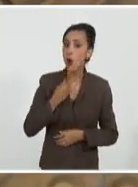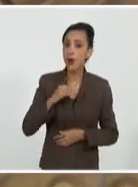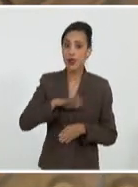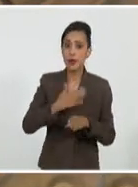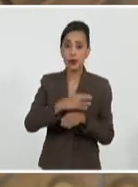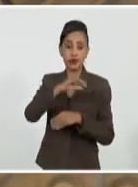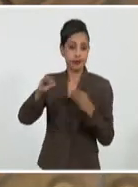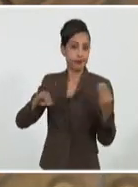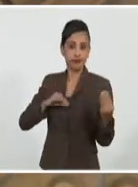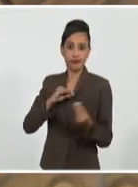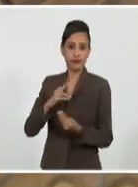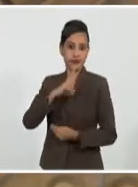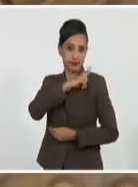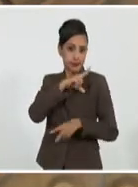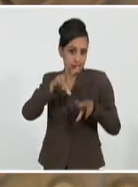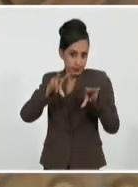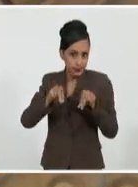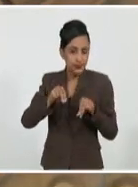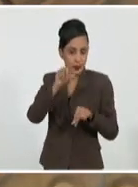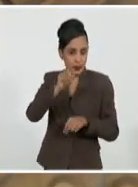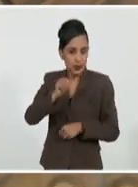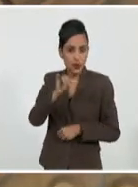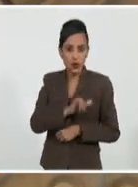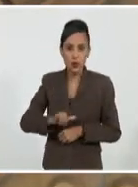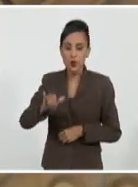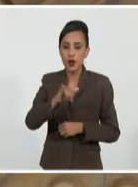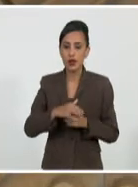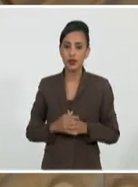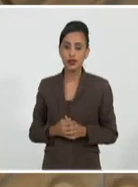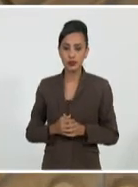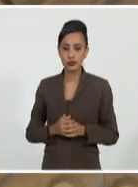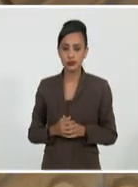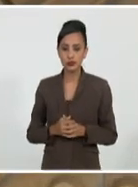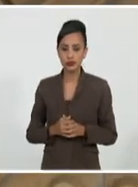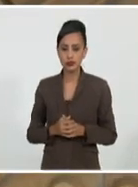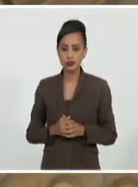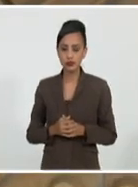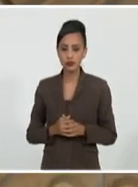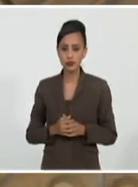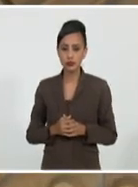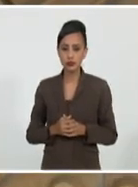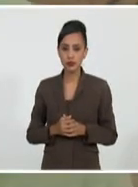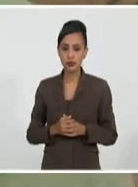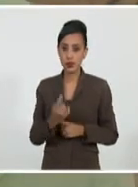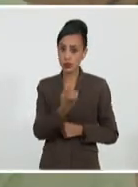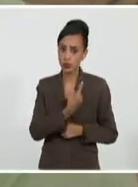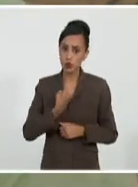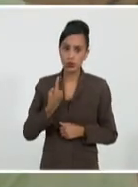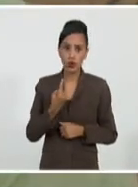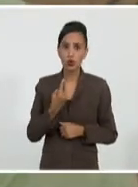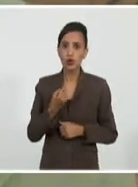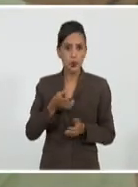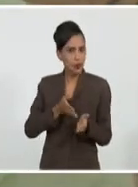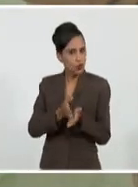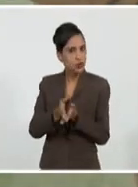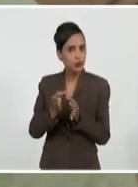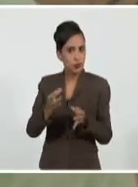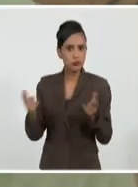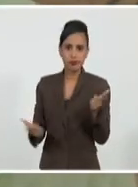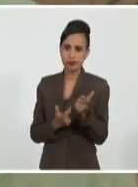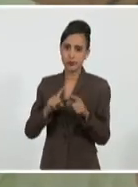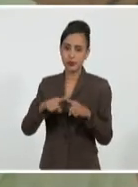eterna convencida de que somos continuidad, no es una consigna. Somos continuidad, es una esencia de la revolución cubana. La sociedad cubana, el pueblo